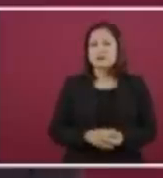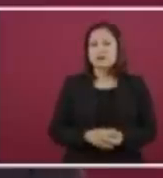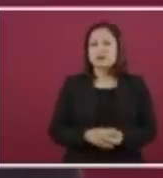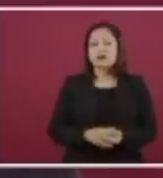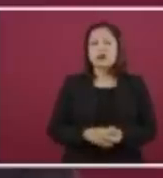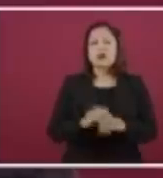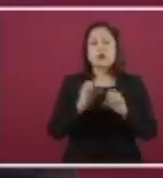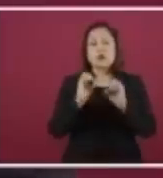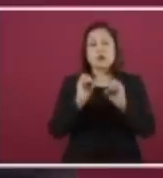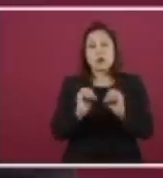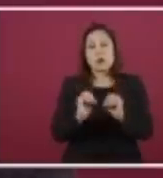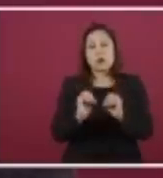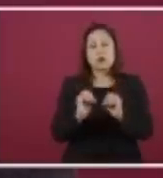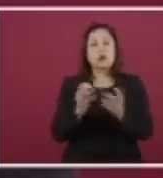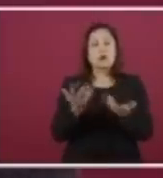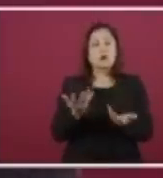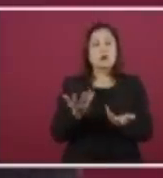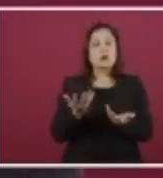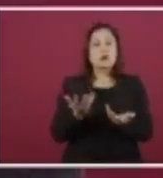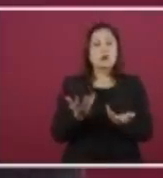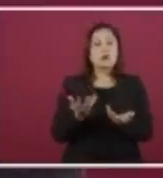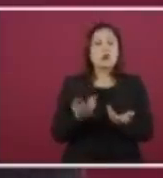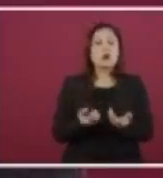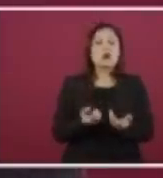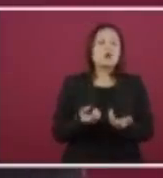implementadas con robots,